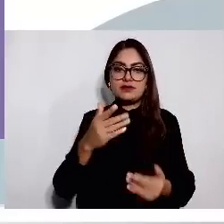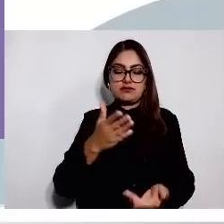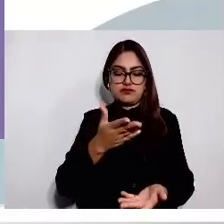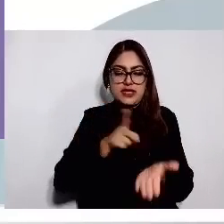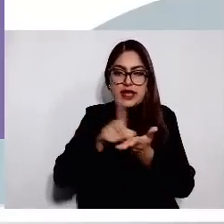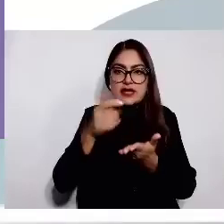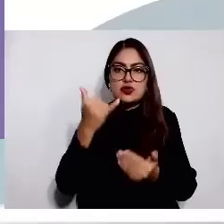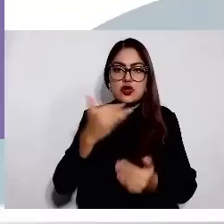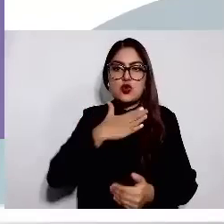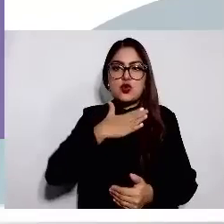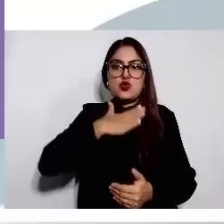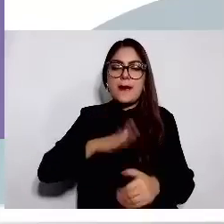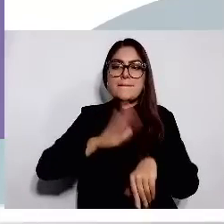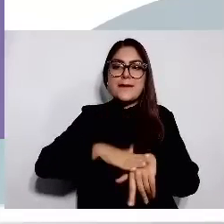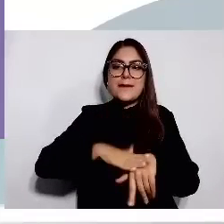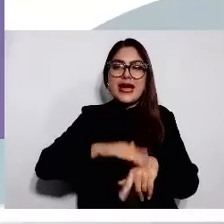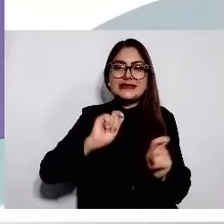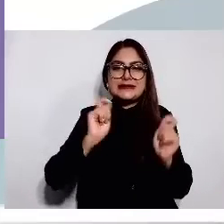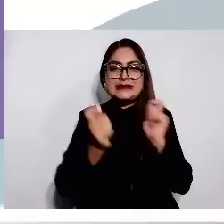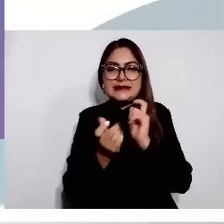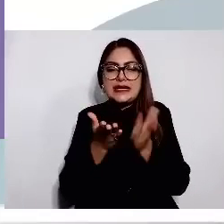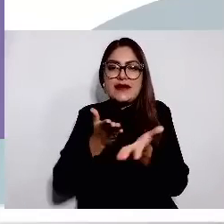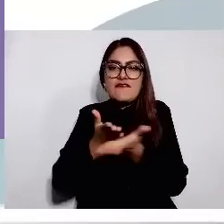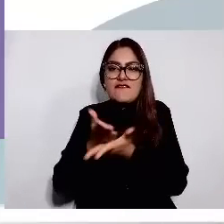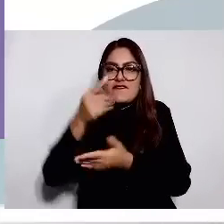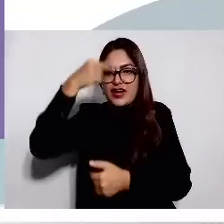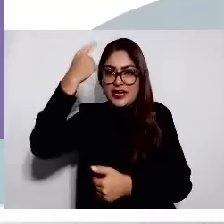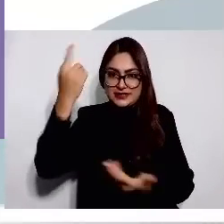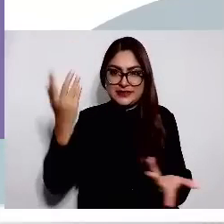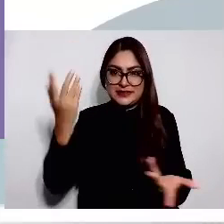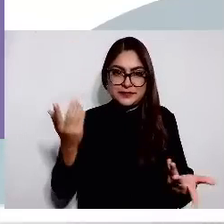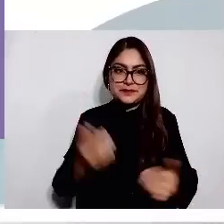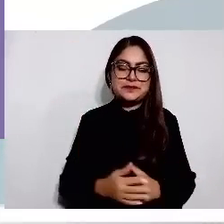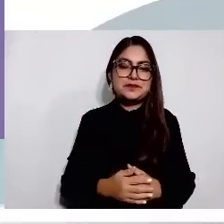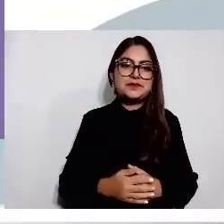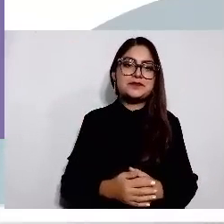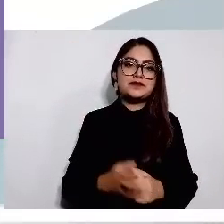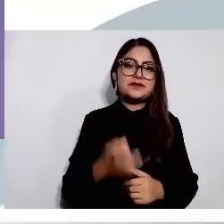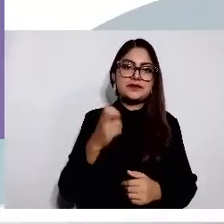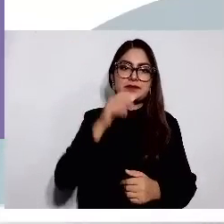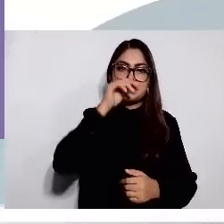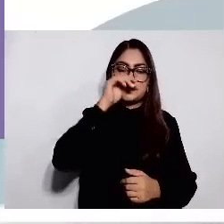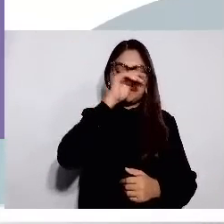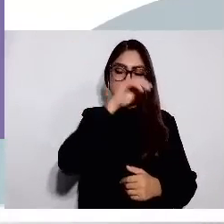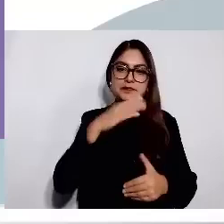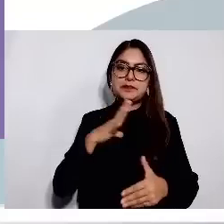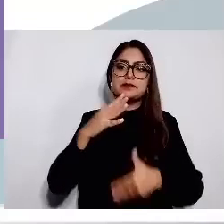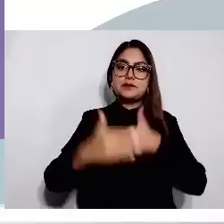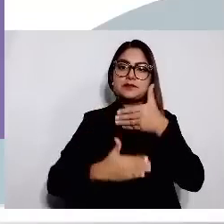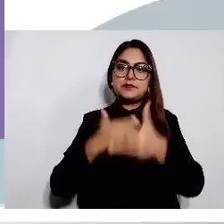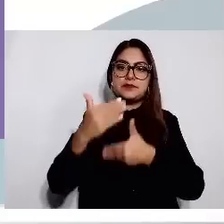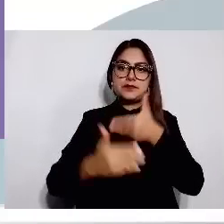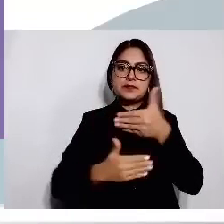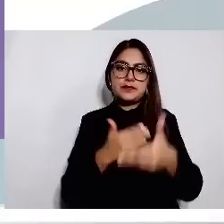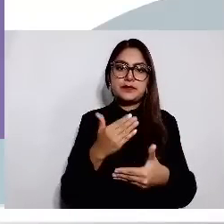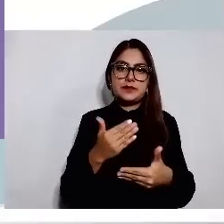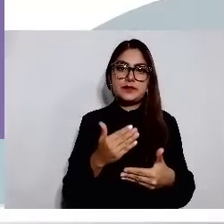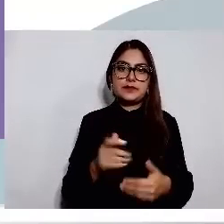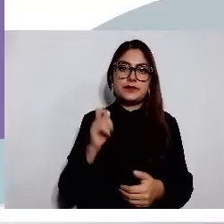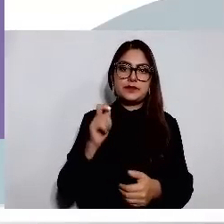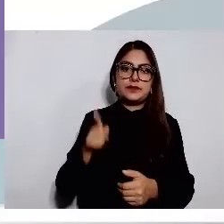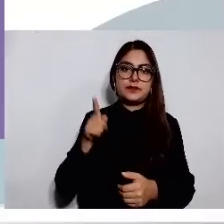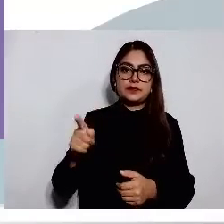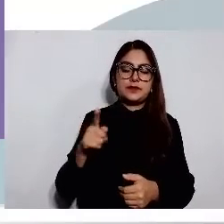estas prácticas políticas e interpretaciones y procesos que hacen no solamente inaccesible,